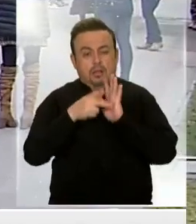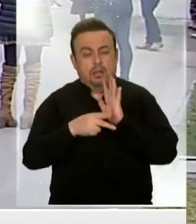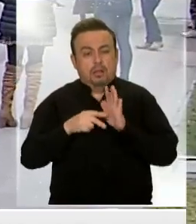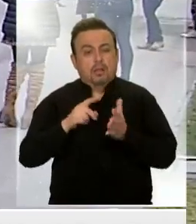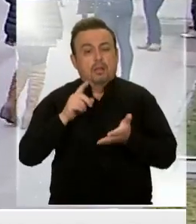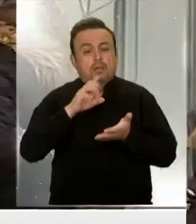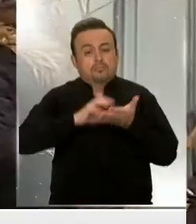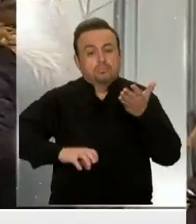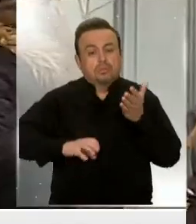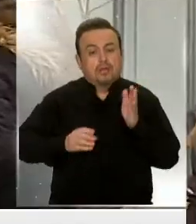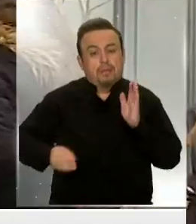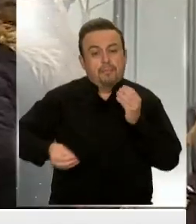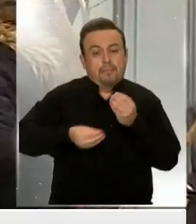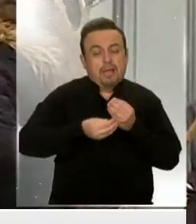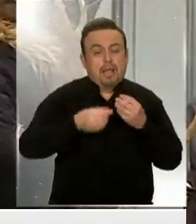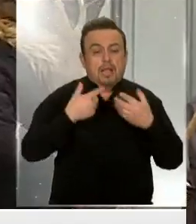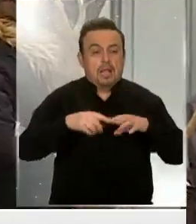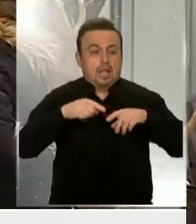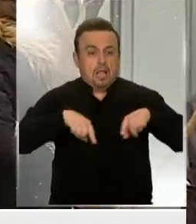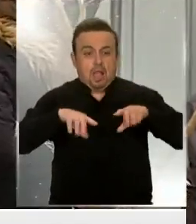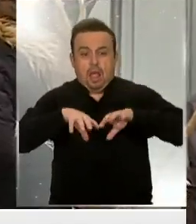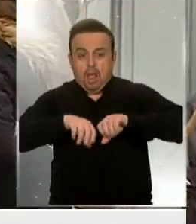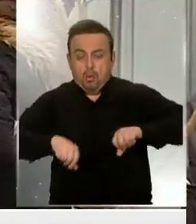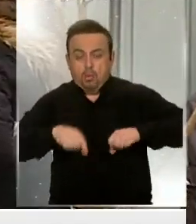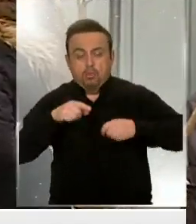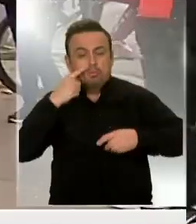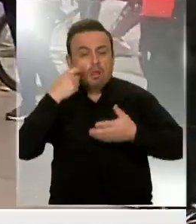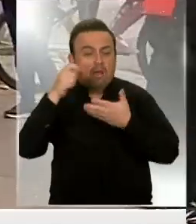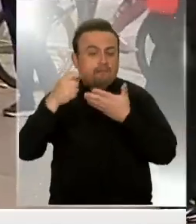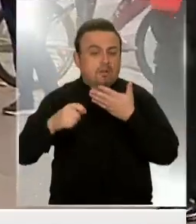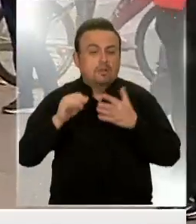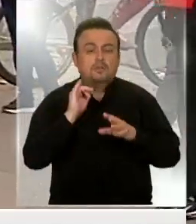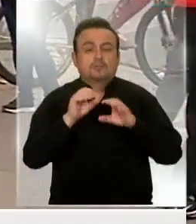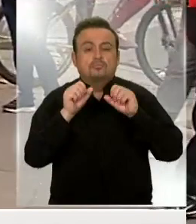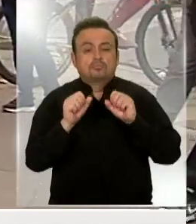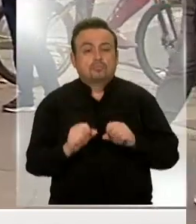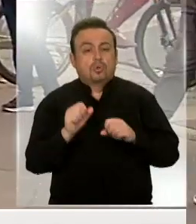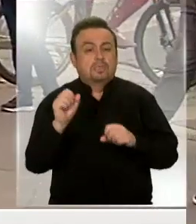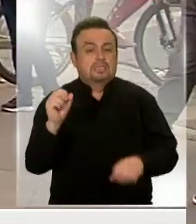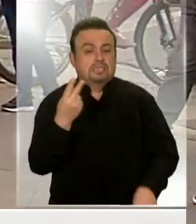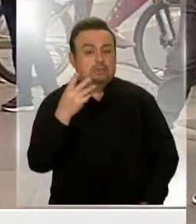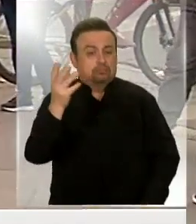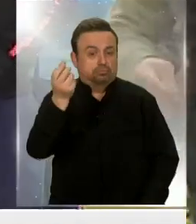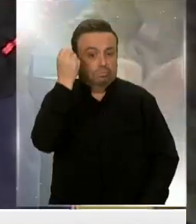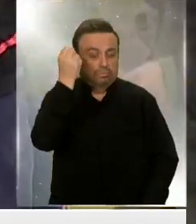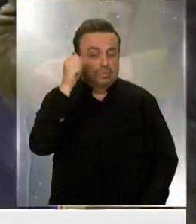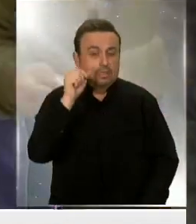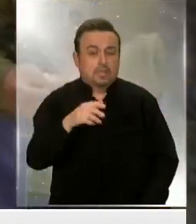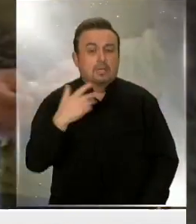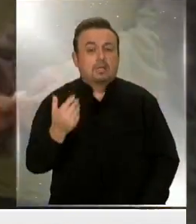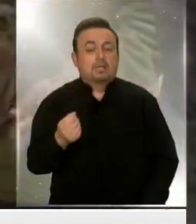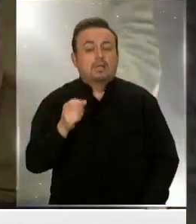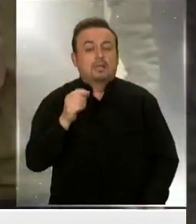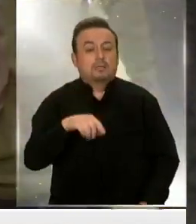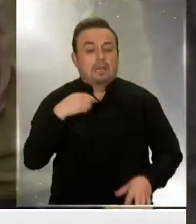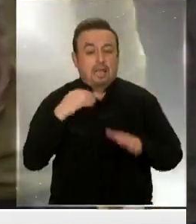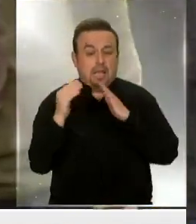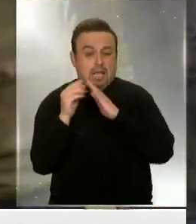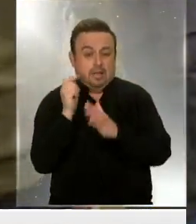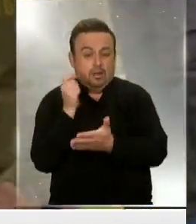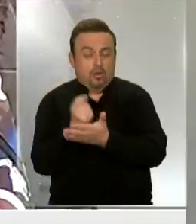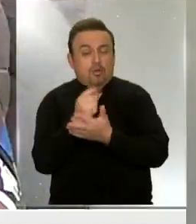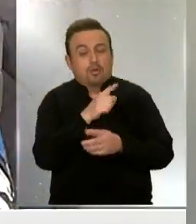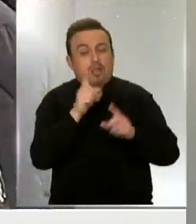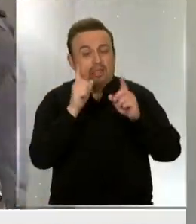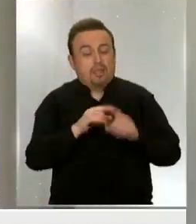cotización adicional, se está tratando de llegar a acuerdos, también se está evaluando la posibilidad de un segundo retiro para una primera vivienda, pero que las